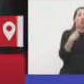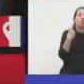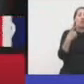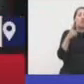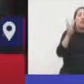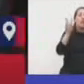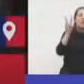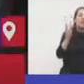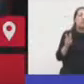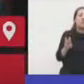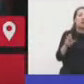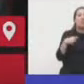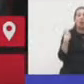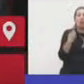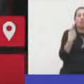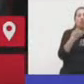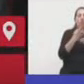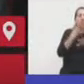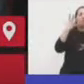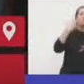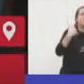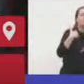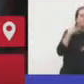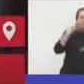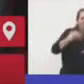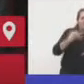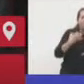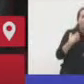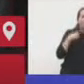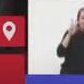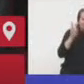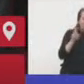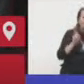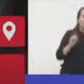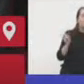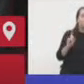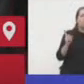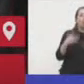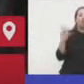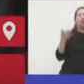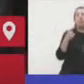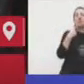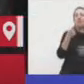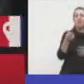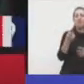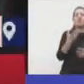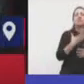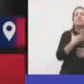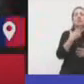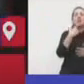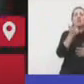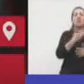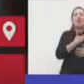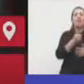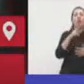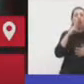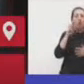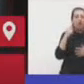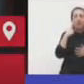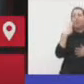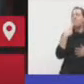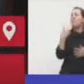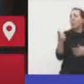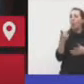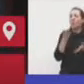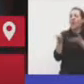a la democratización. La gente inventó una suerte de intranet, ¿eh? No se subieron a la red de redes, armaron